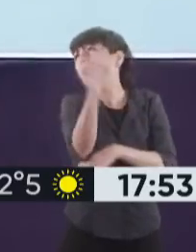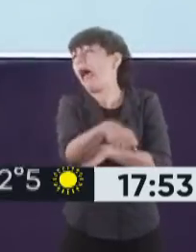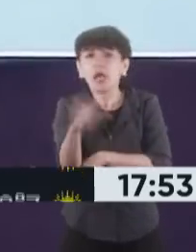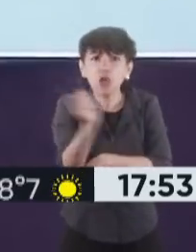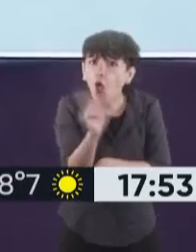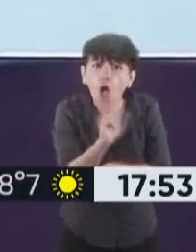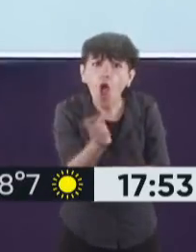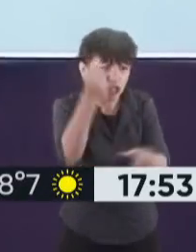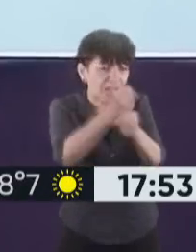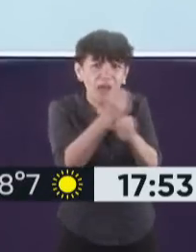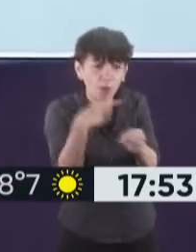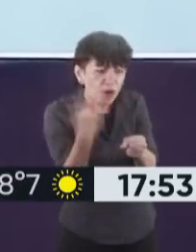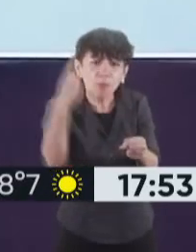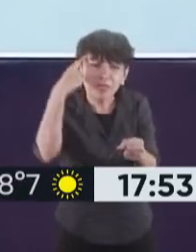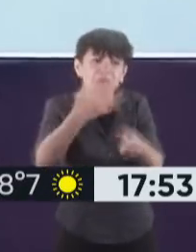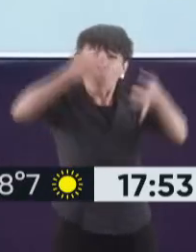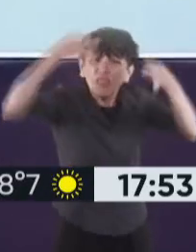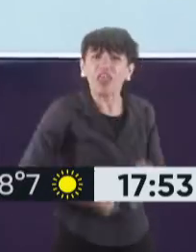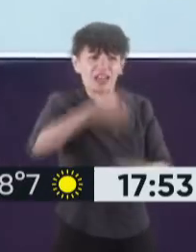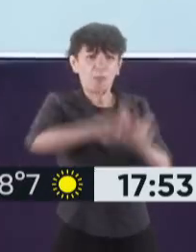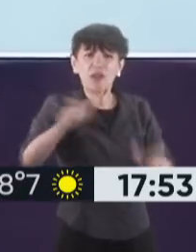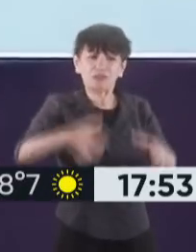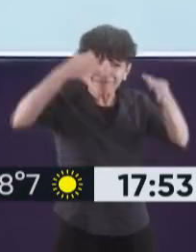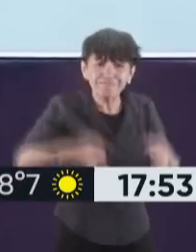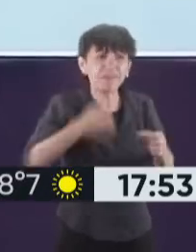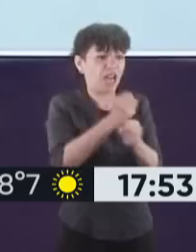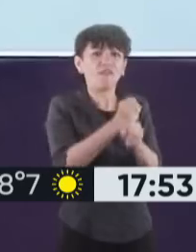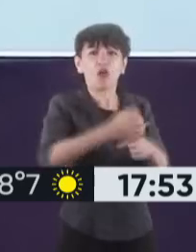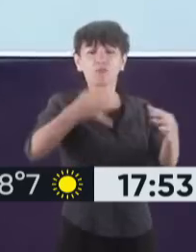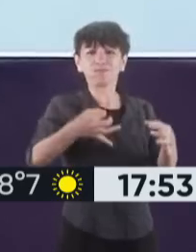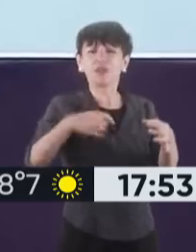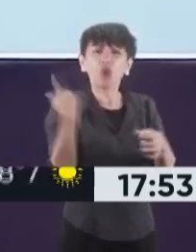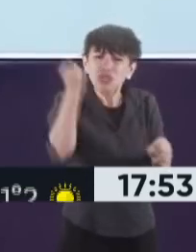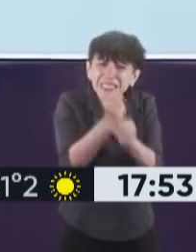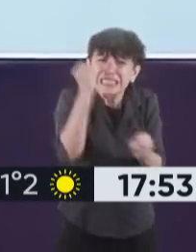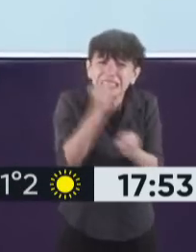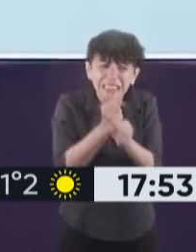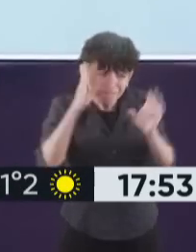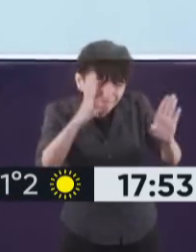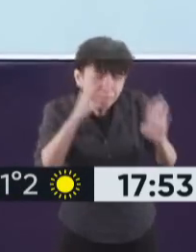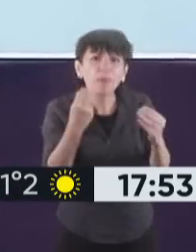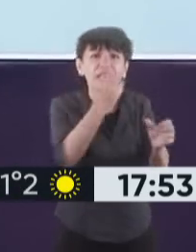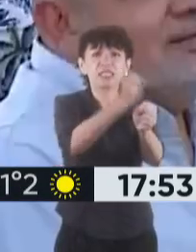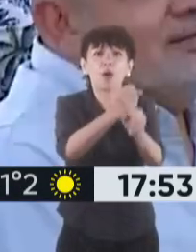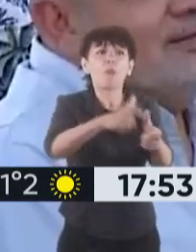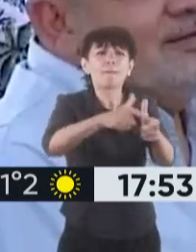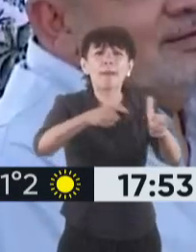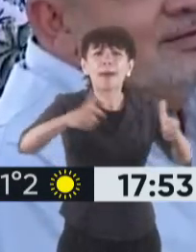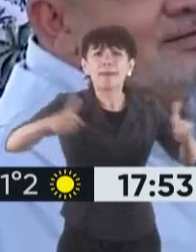trabajo es dignificar al ser humano. Y trabajamos permanentemente para crear trabajo.